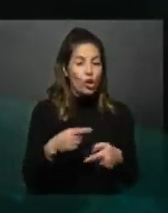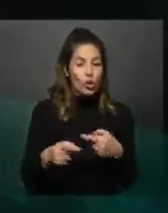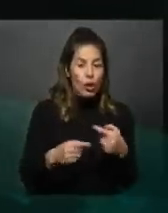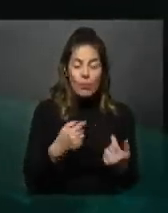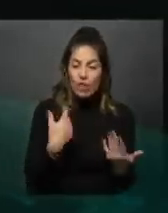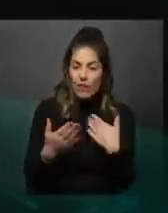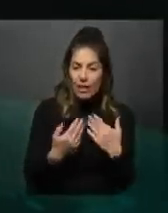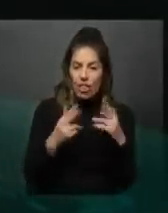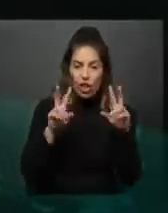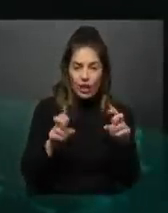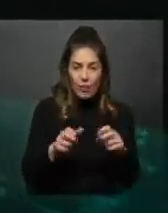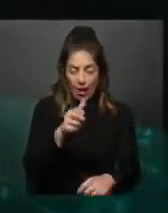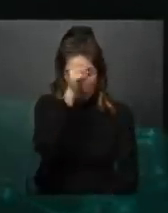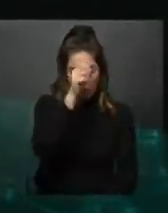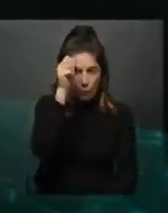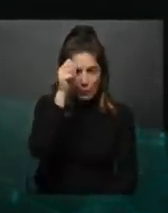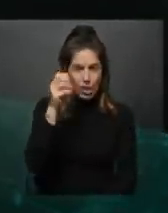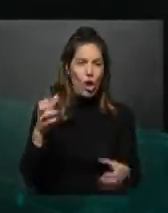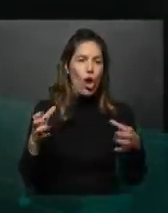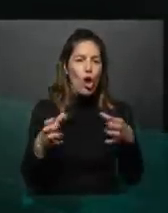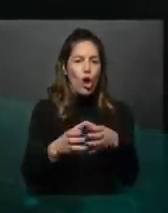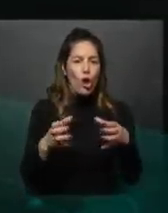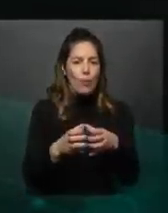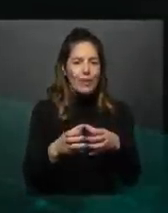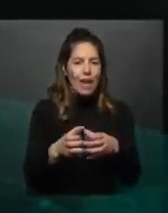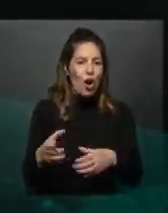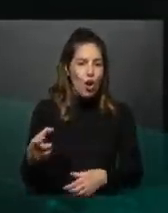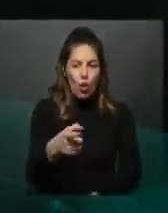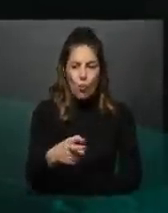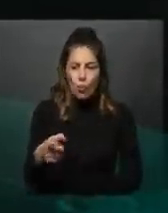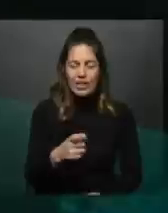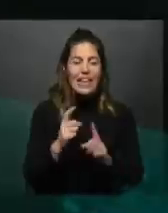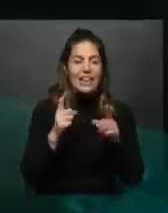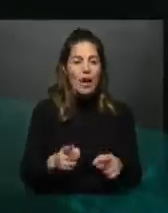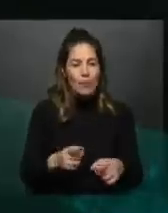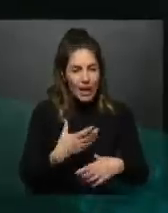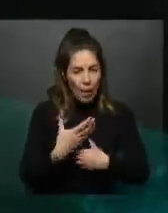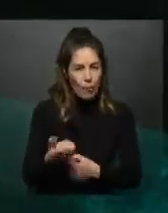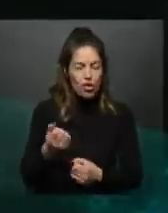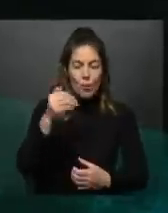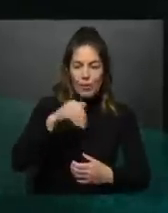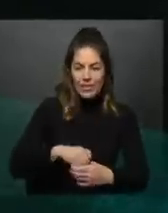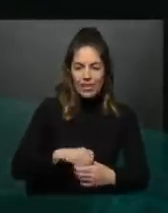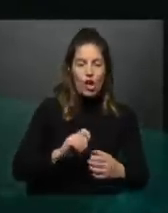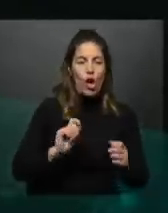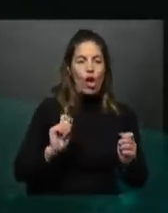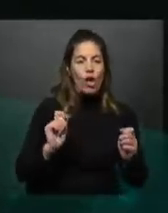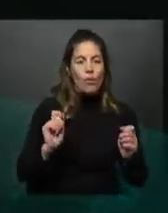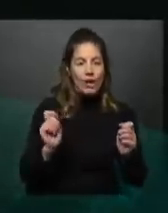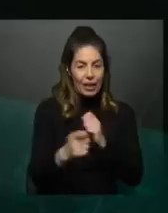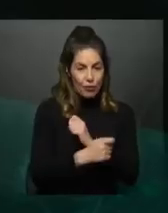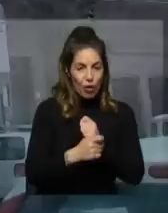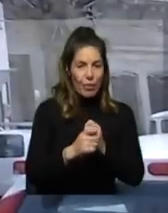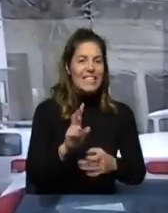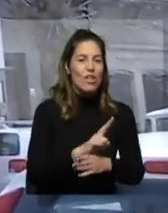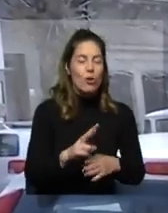este domingo el comité central del partido comunista también resolvió Apoyar el plebiscito contra la reforma de la seguridad social en un